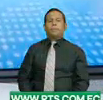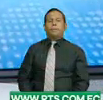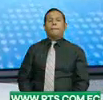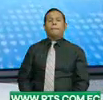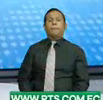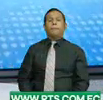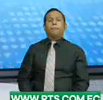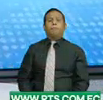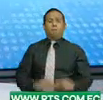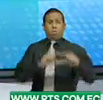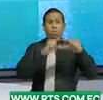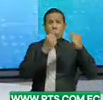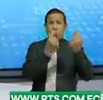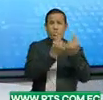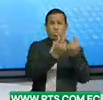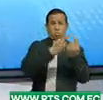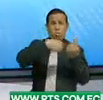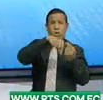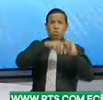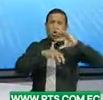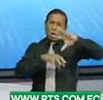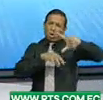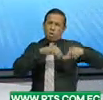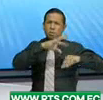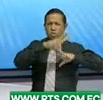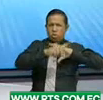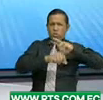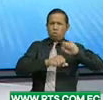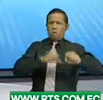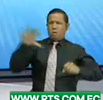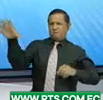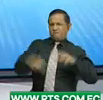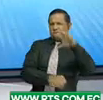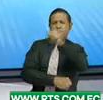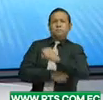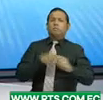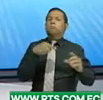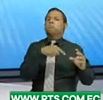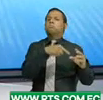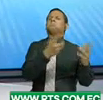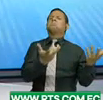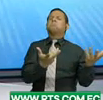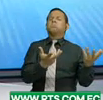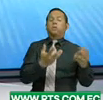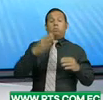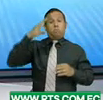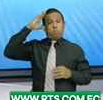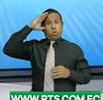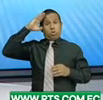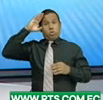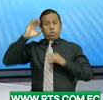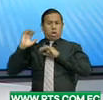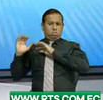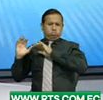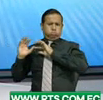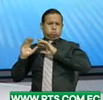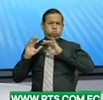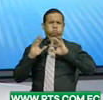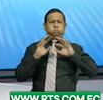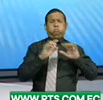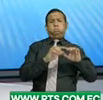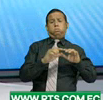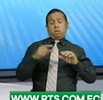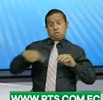Cae una banda de arranchadores que operaba en distintos puntos de Guayaquil. El operativo denominado Victoria 708, ejecutado por agentes